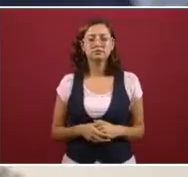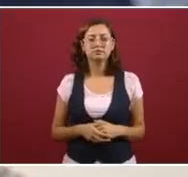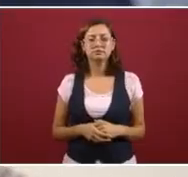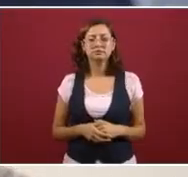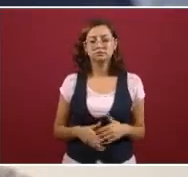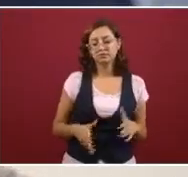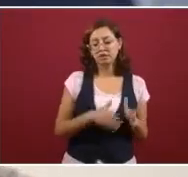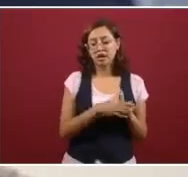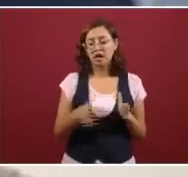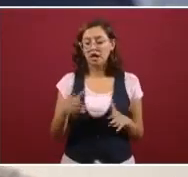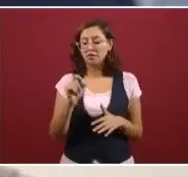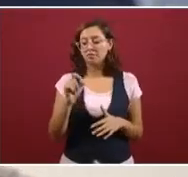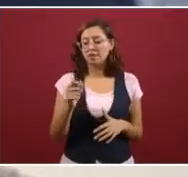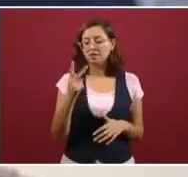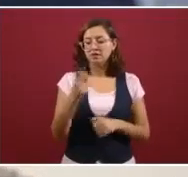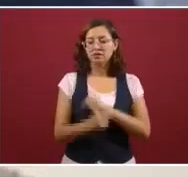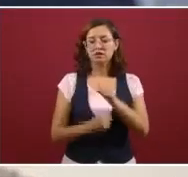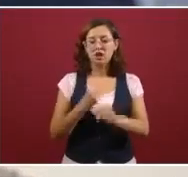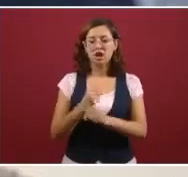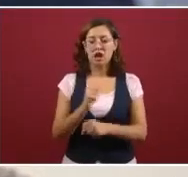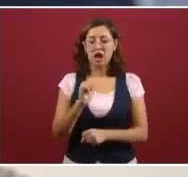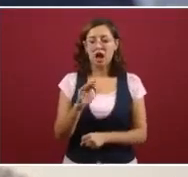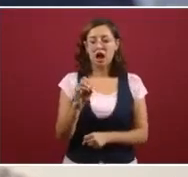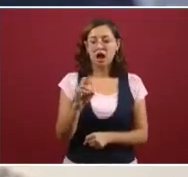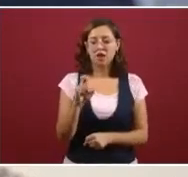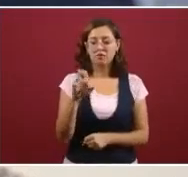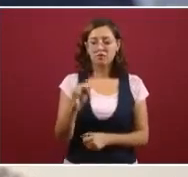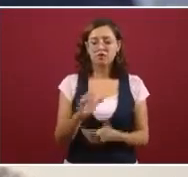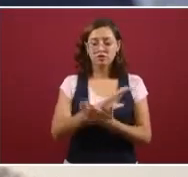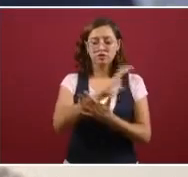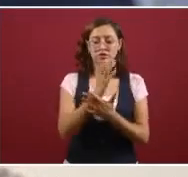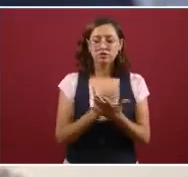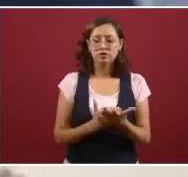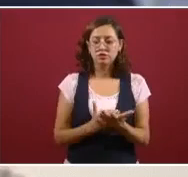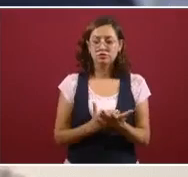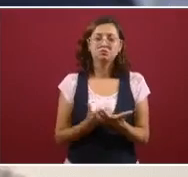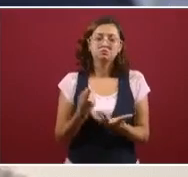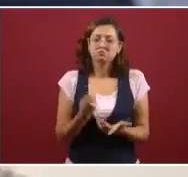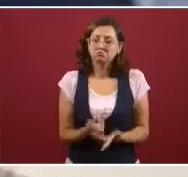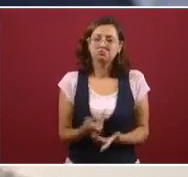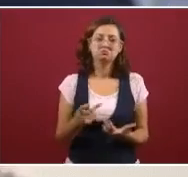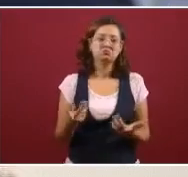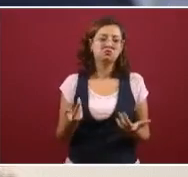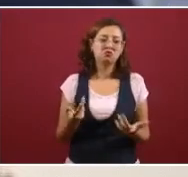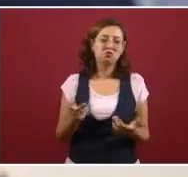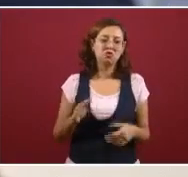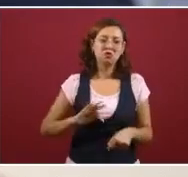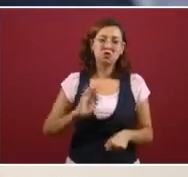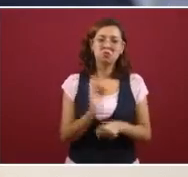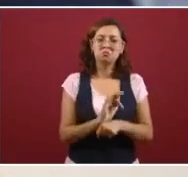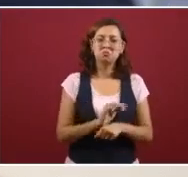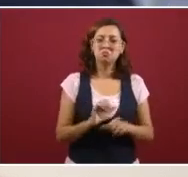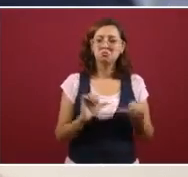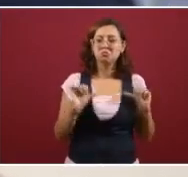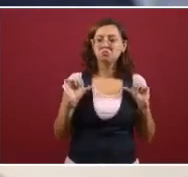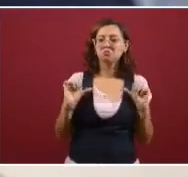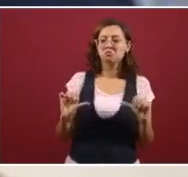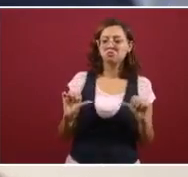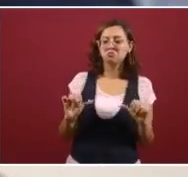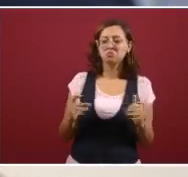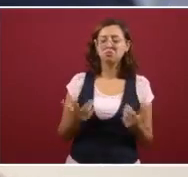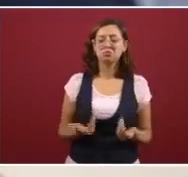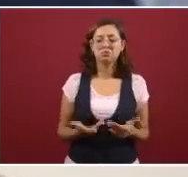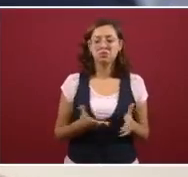durante 22 años las Afores han manejado contratos, pues hay que decirlo, ventajosos. Y prueba de ello es que en los últimos